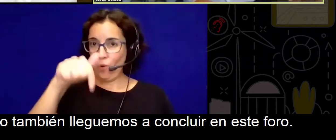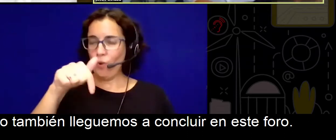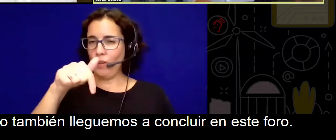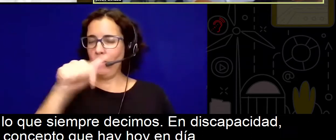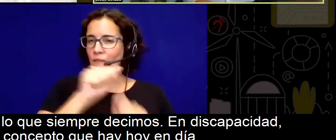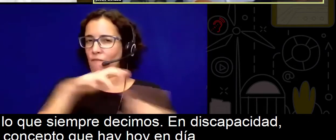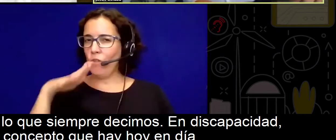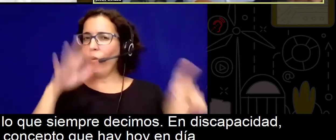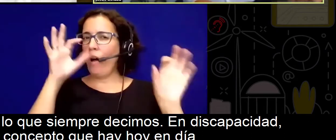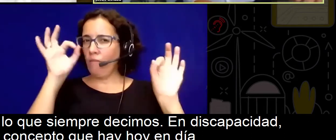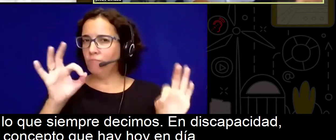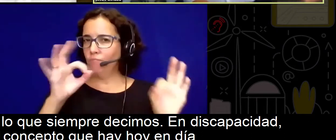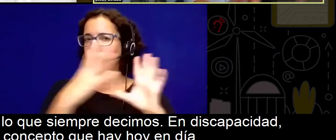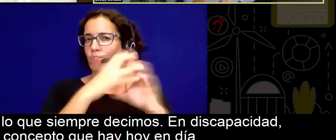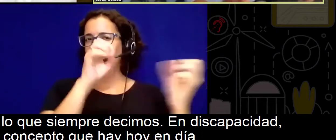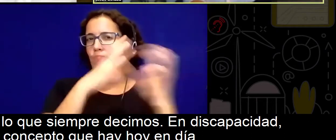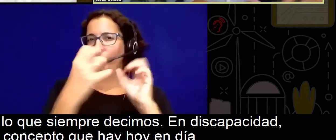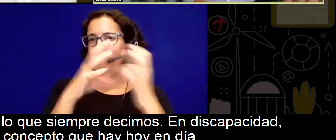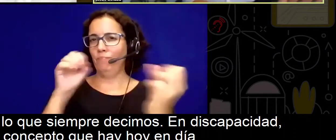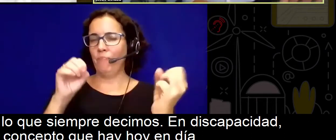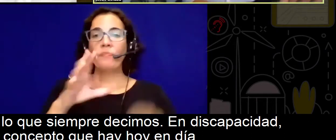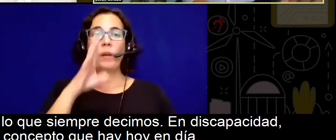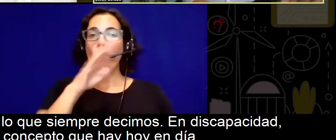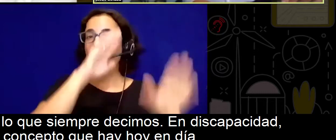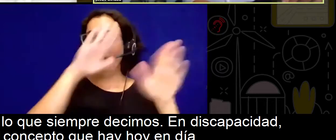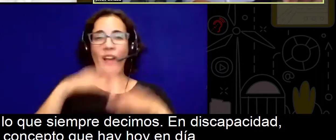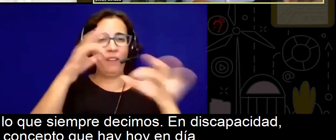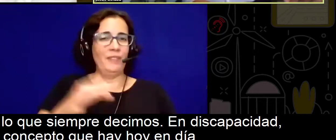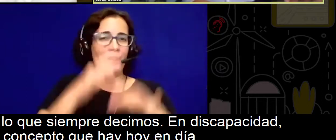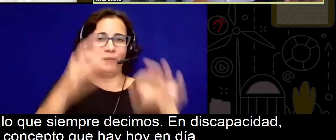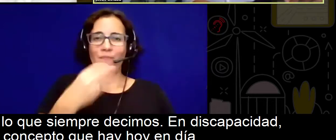¿no? Porque al final, lo que siempre decimos, es decir, en discapacidad,